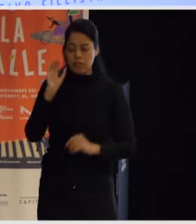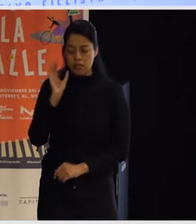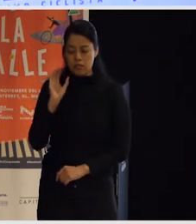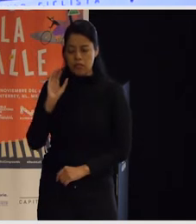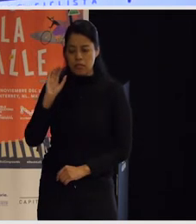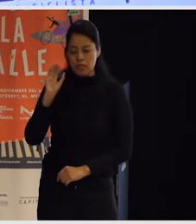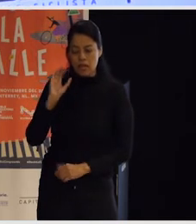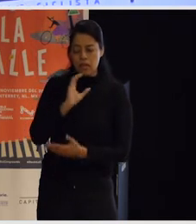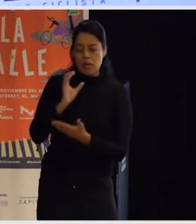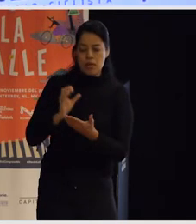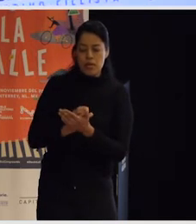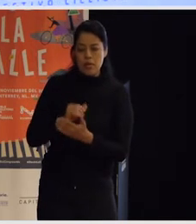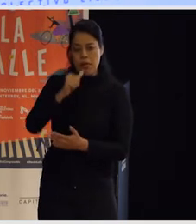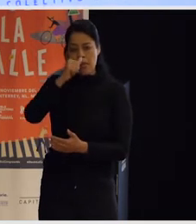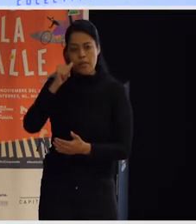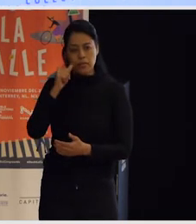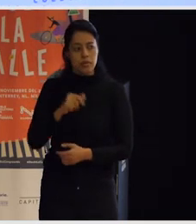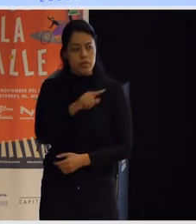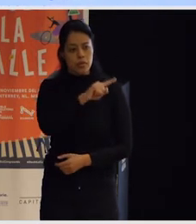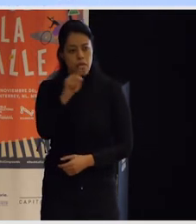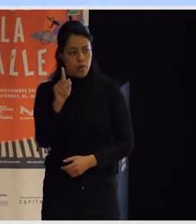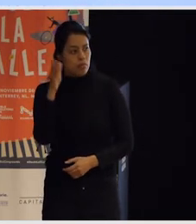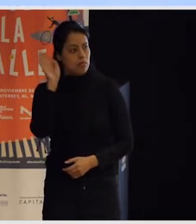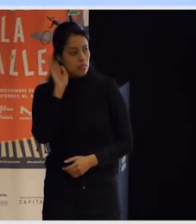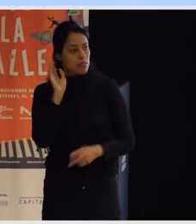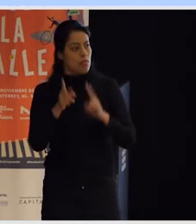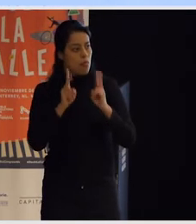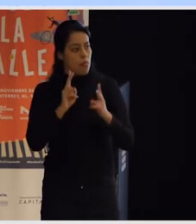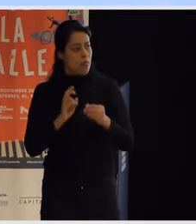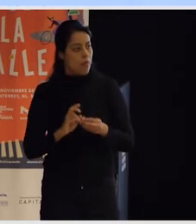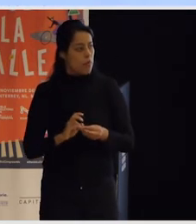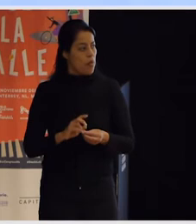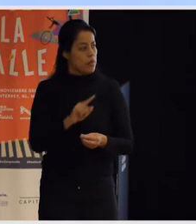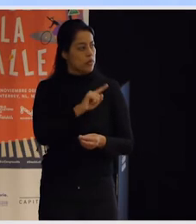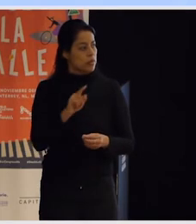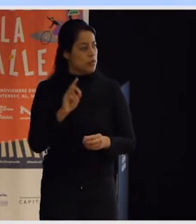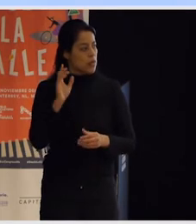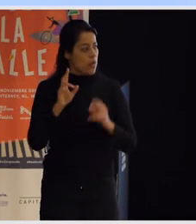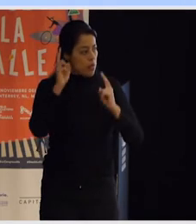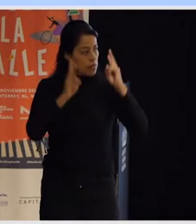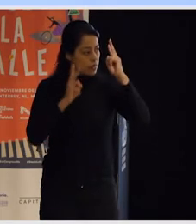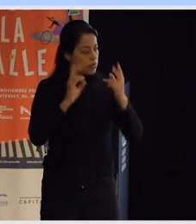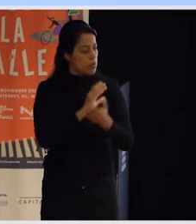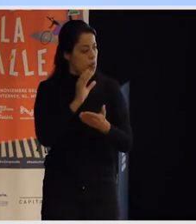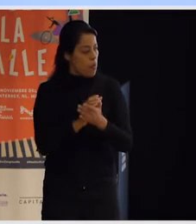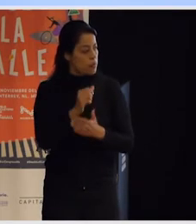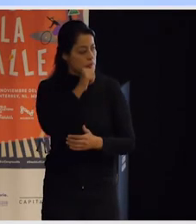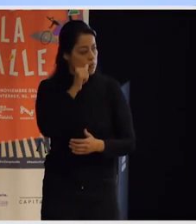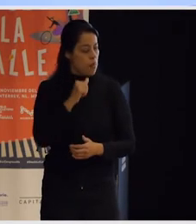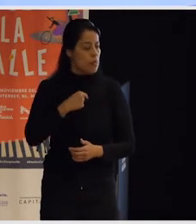ustedes ha escuchado hablar de ciudad juárez que levante la mano y quién de ustedes ha estado en ciudad juárez bueno